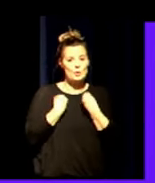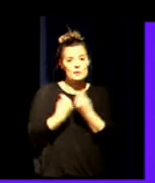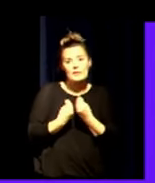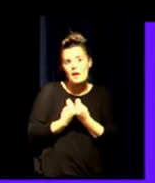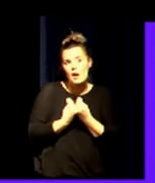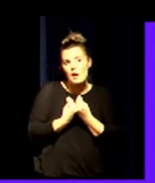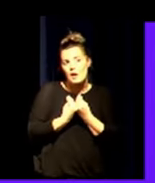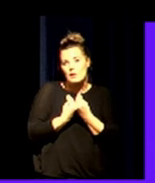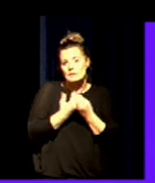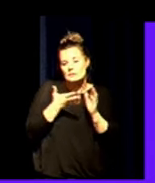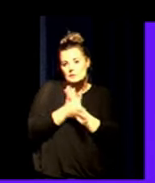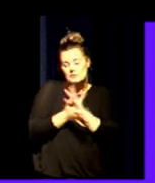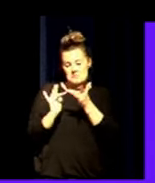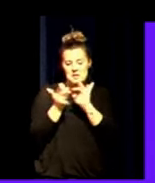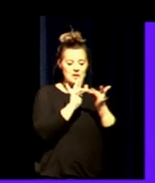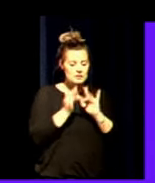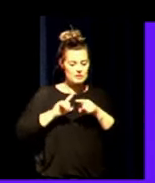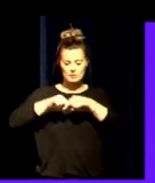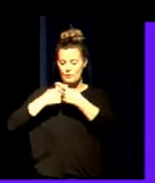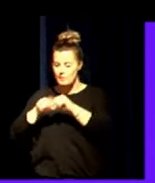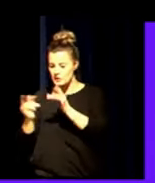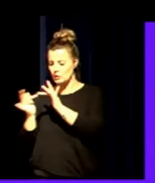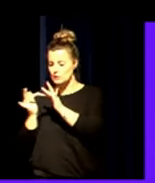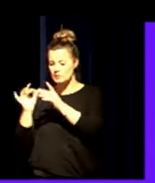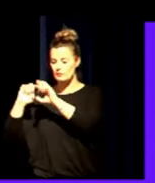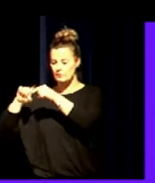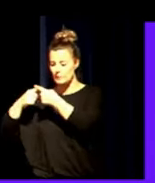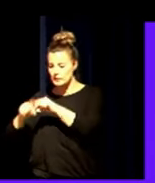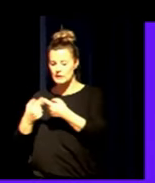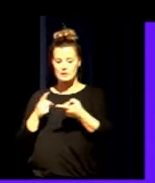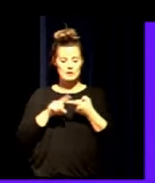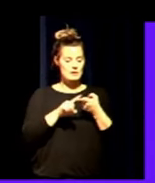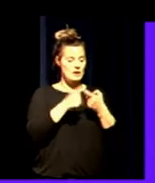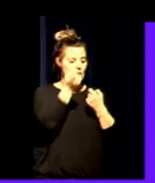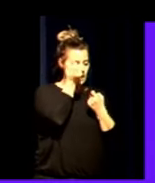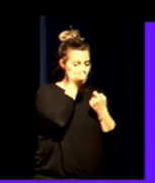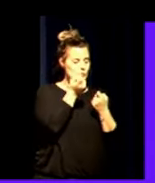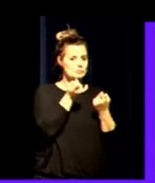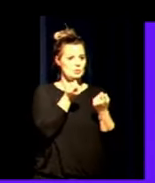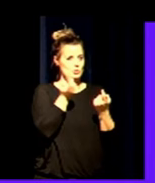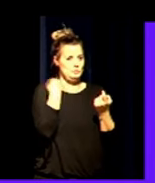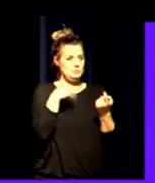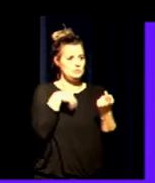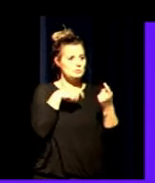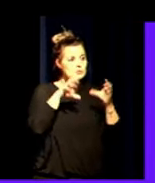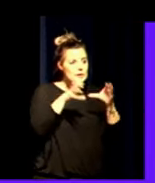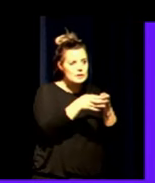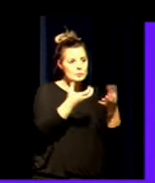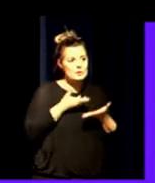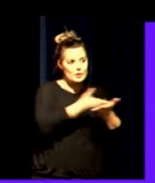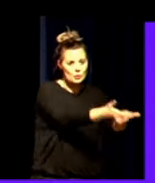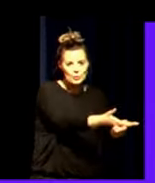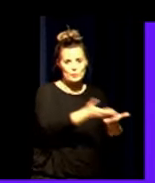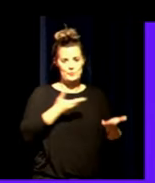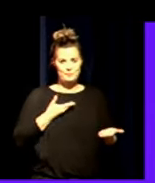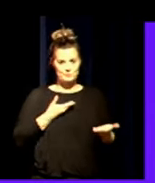de convivencia se relaciona con las familias mentoras, con el alumnado de los equipos de ayuda, con los cibermentores, etcétera,